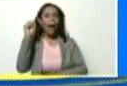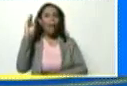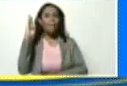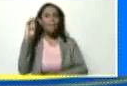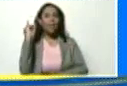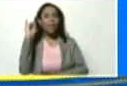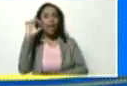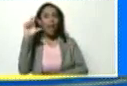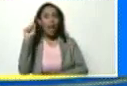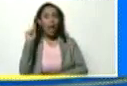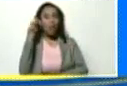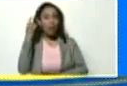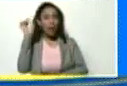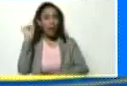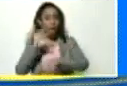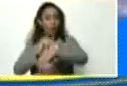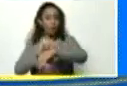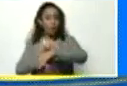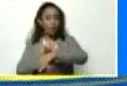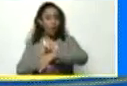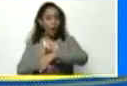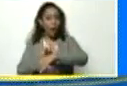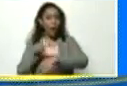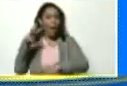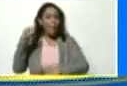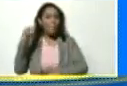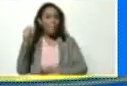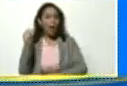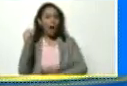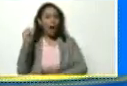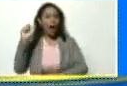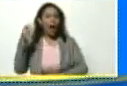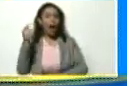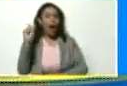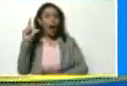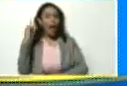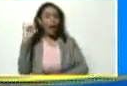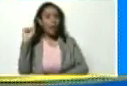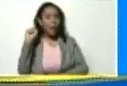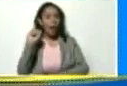doctora, la doctora Magaly Gutiérrez, ministra de Salud.